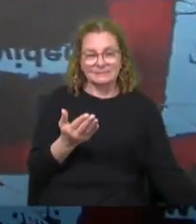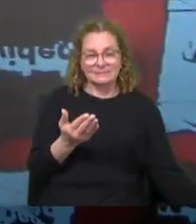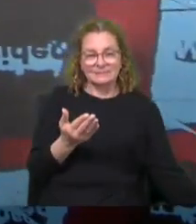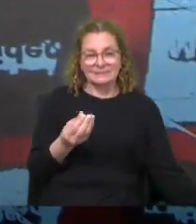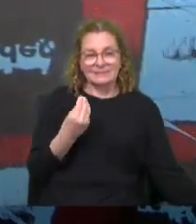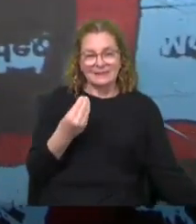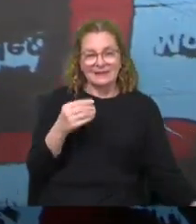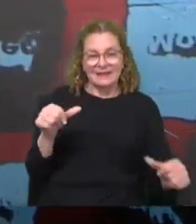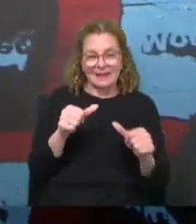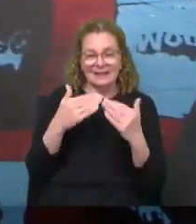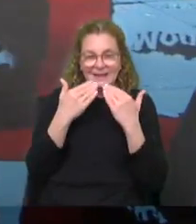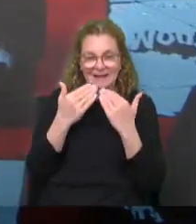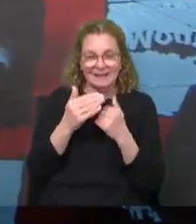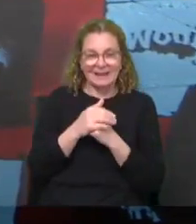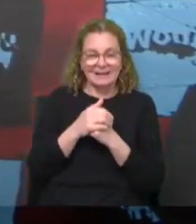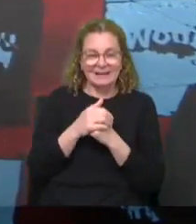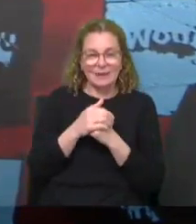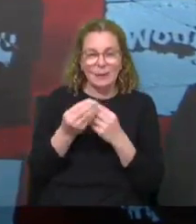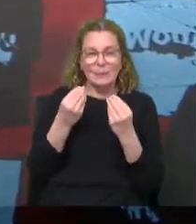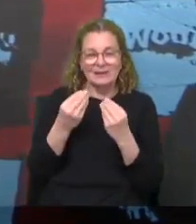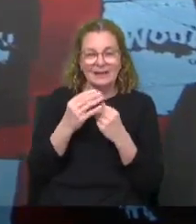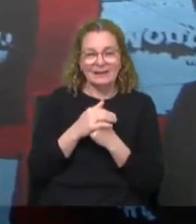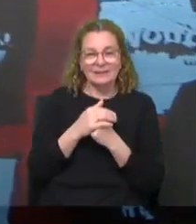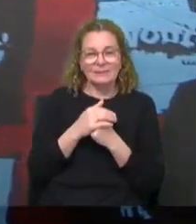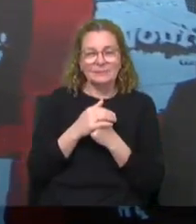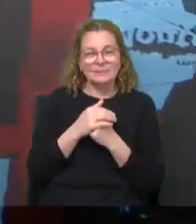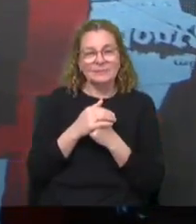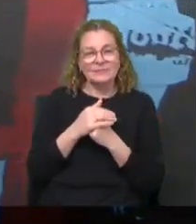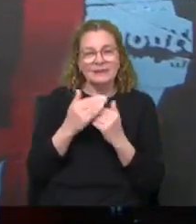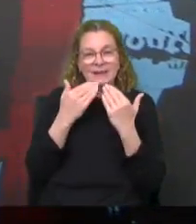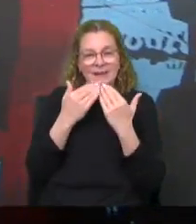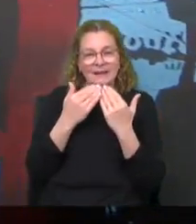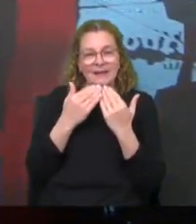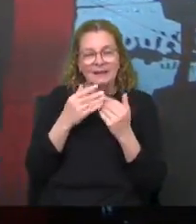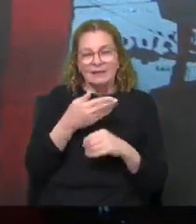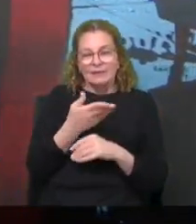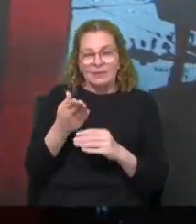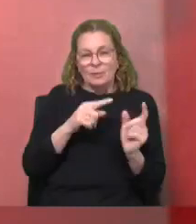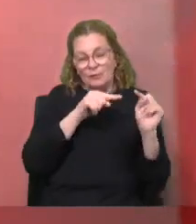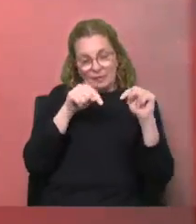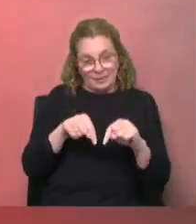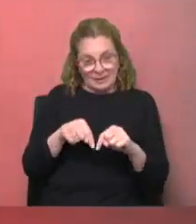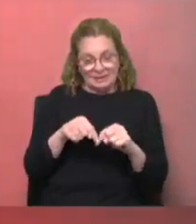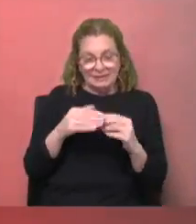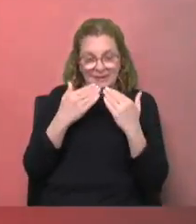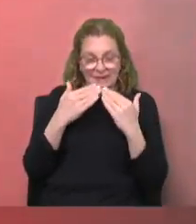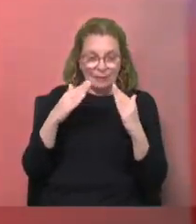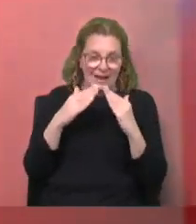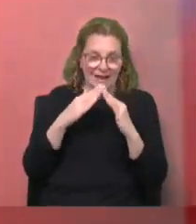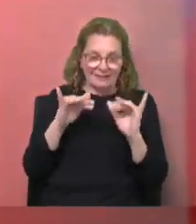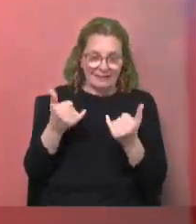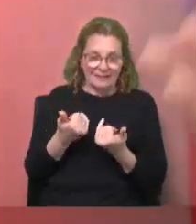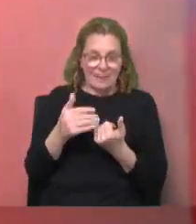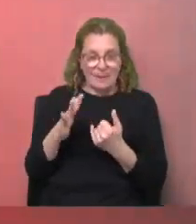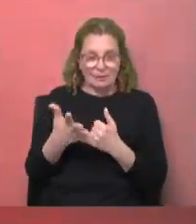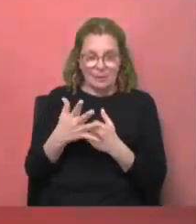¿Qué hace? Gracias, bienvenida. ¿Cómo va? No, por favor, gracias. Gracias a ustedes. por haber venido. Sos de la casa, gusto. Mira, más o menos. Ya